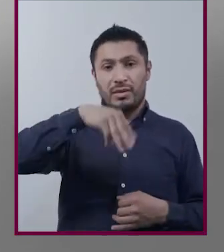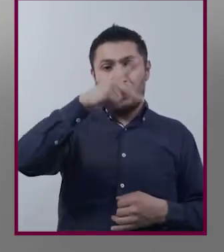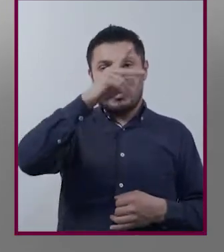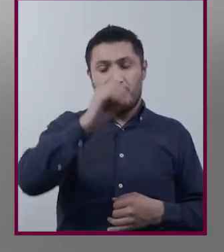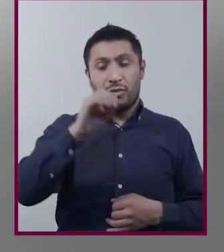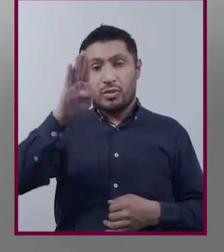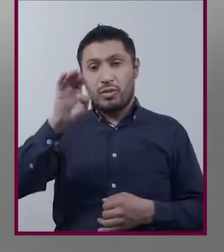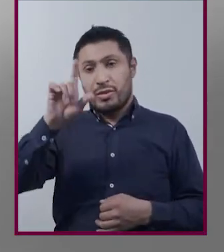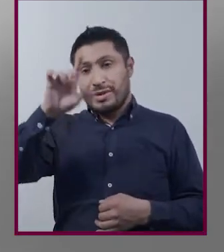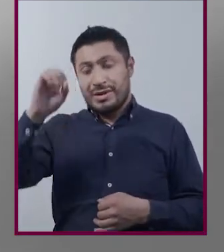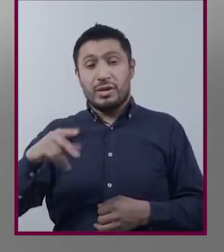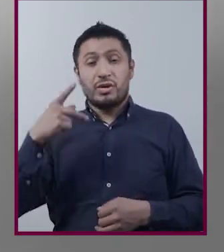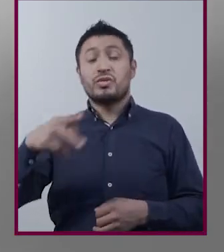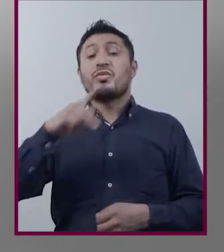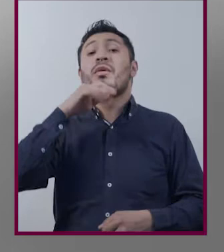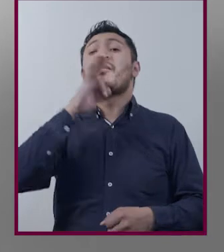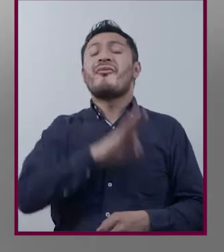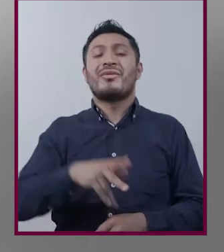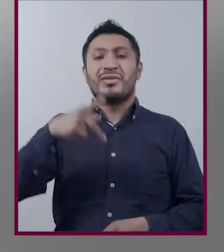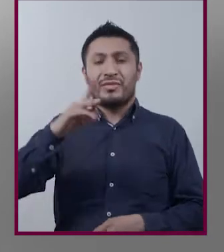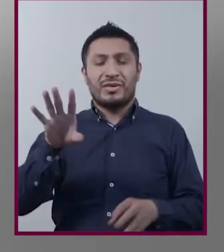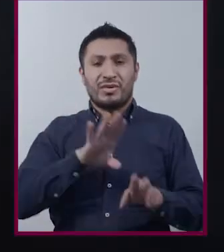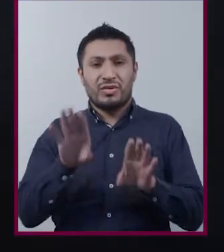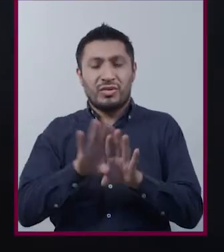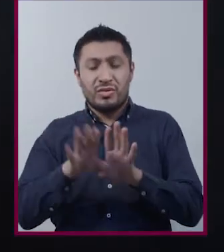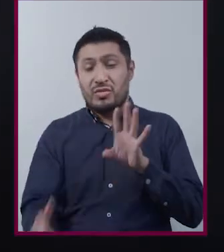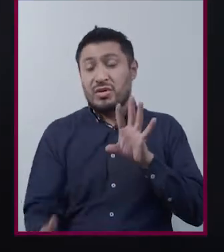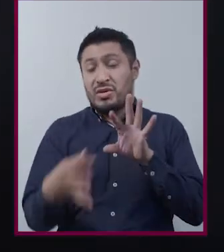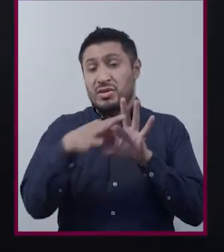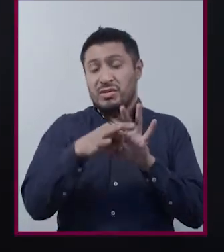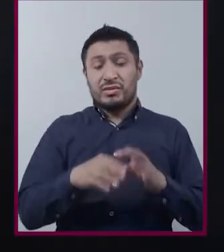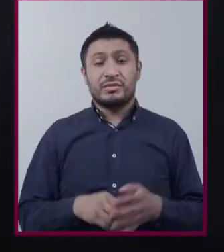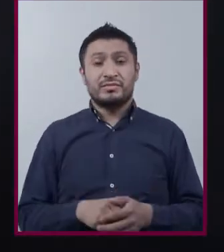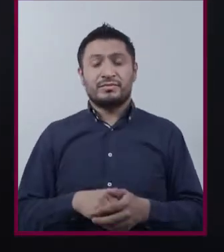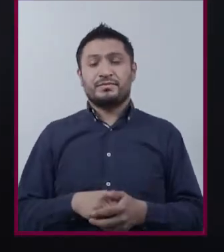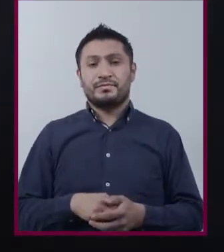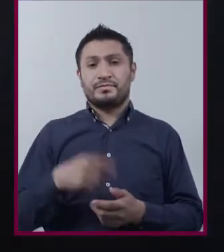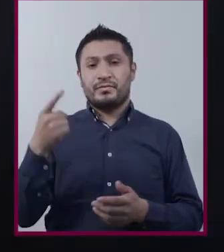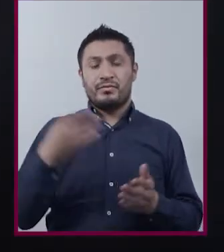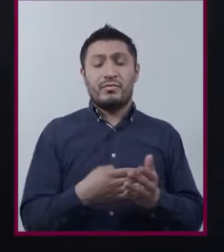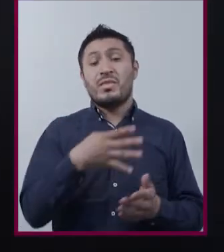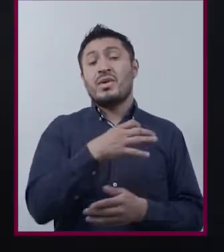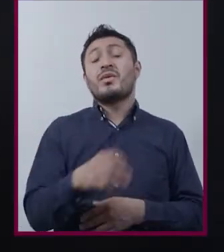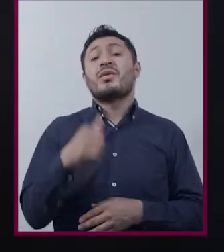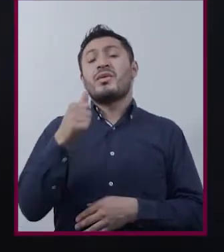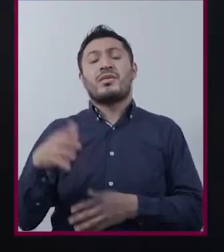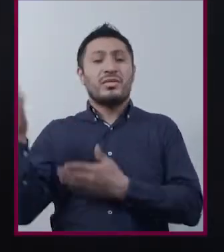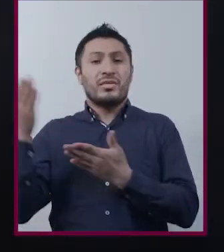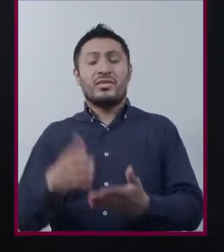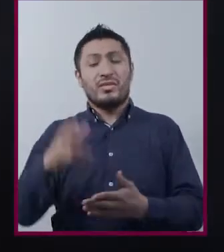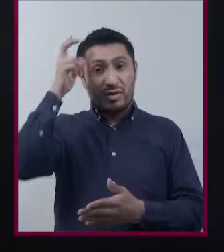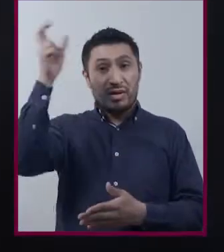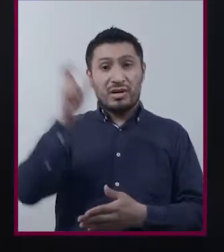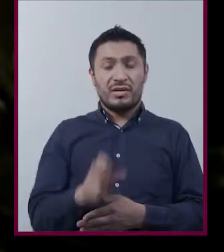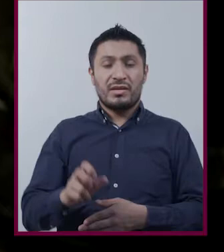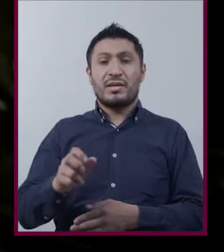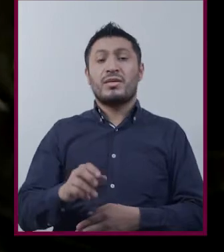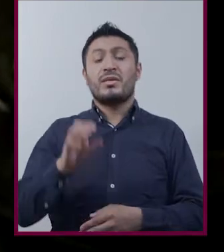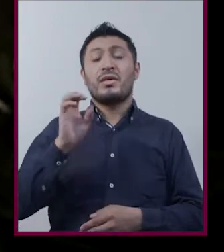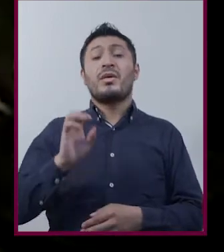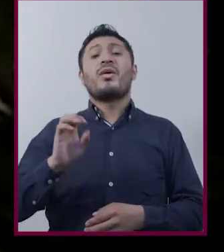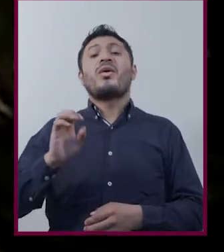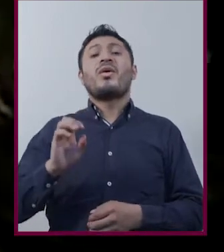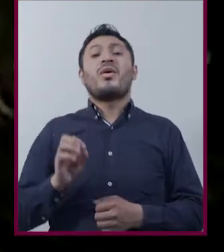Campbell, solamente que haciendo una composición de este. En 1906 llegó a Hidalgo del Parral, Chihuahua.